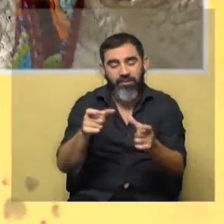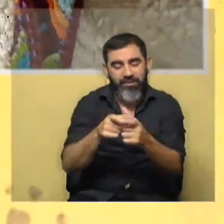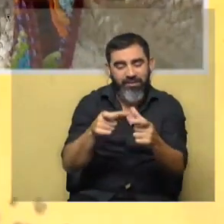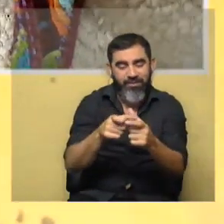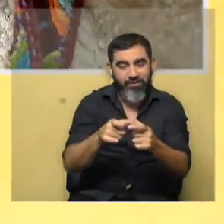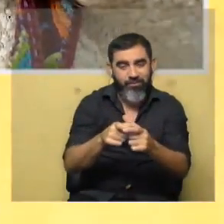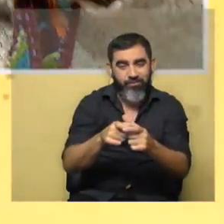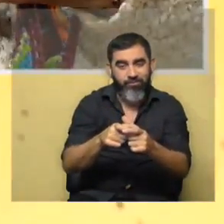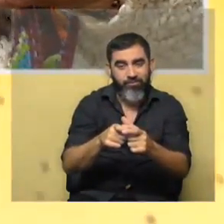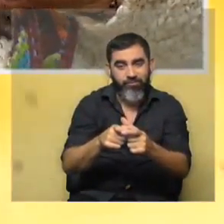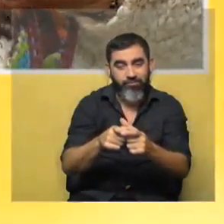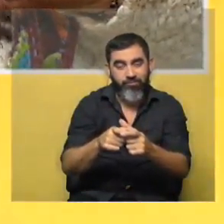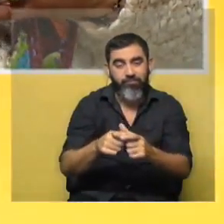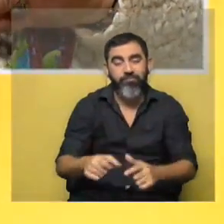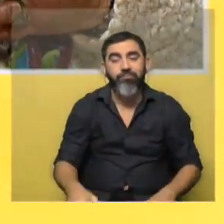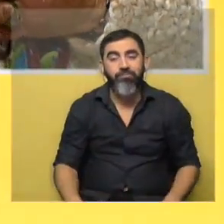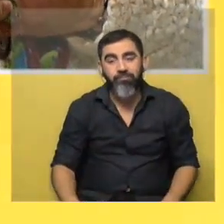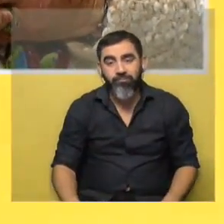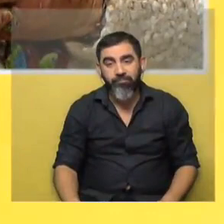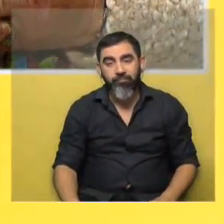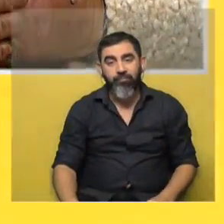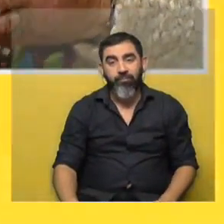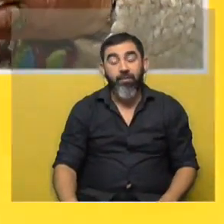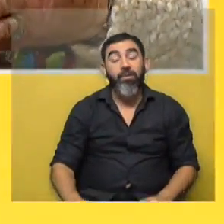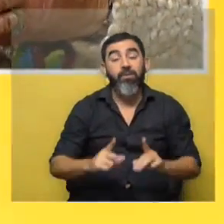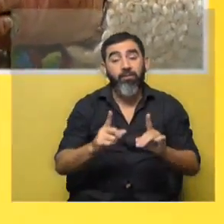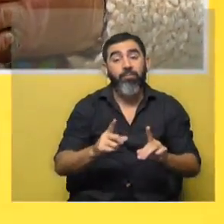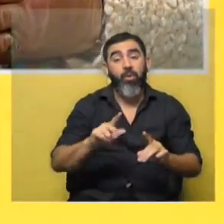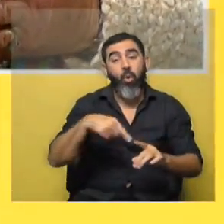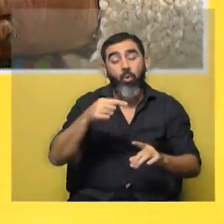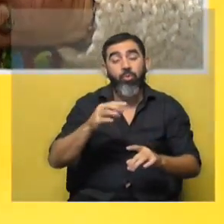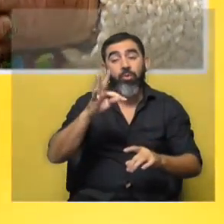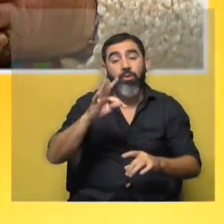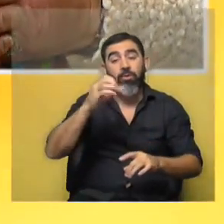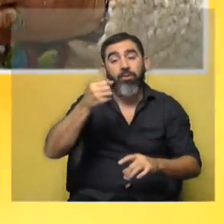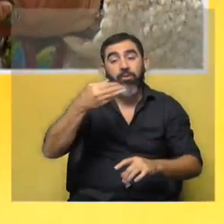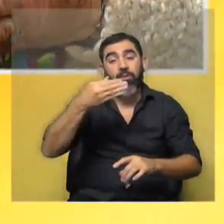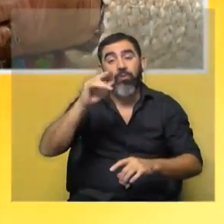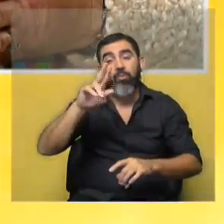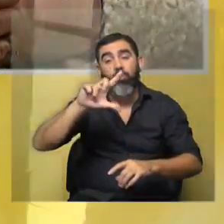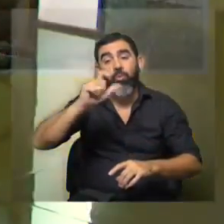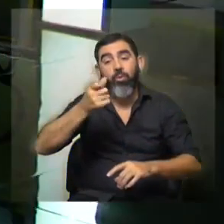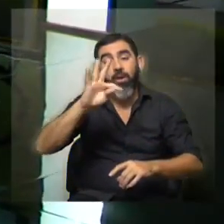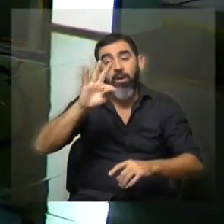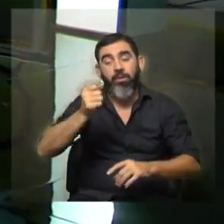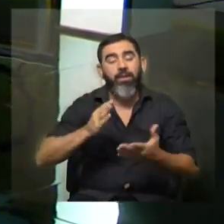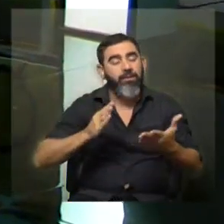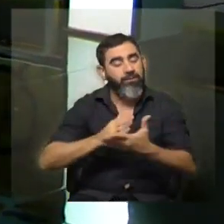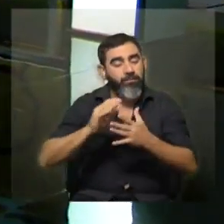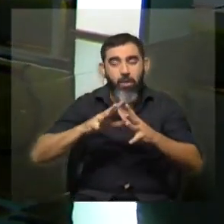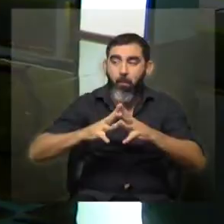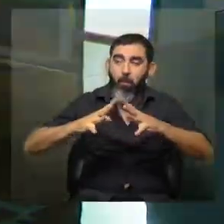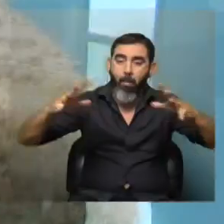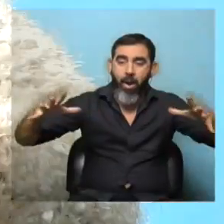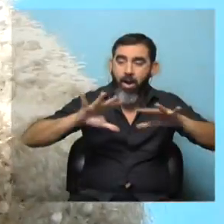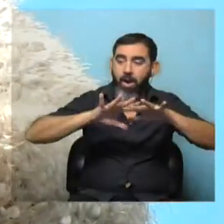parte de esos corales rugosa que yo te decía. Pero nosotros también tenemos corales tabulata que en general siempre forman arrecifes. Por lo